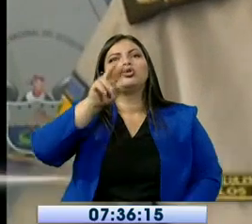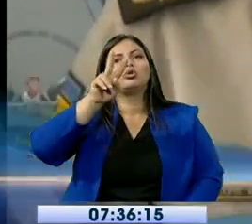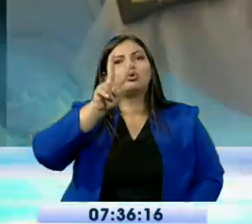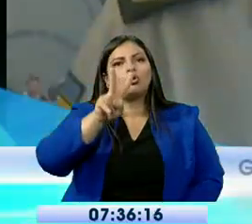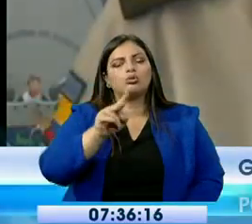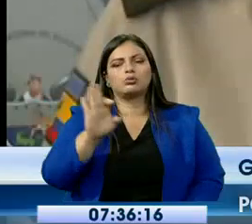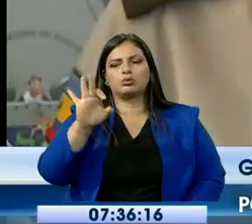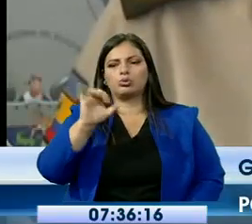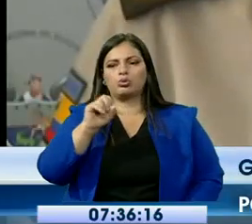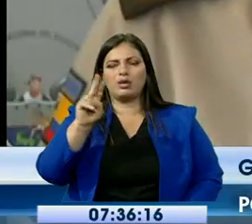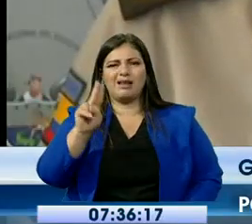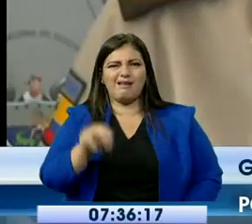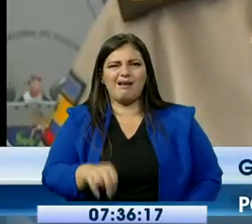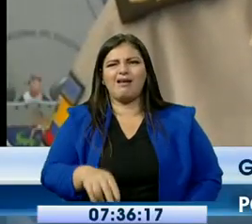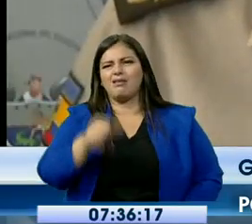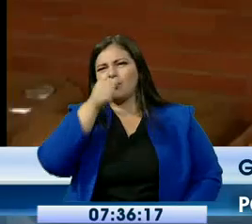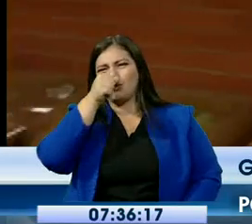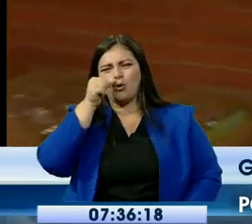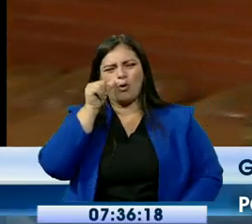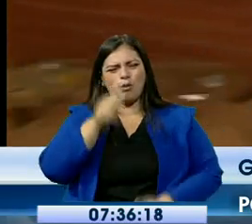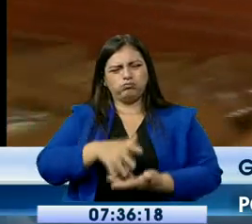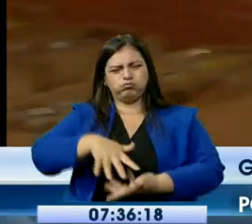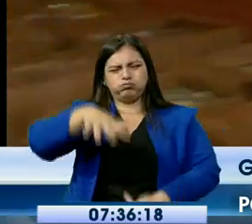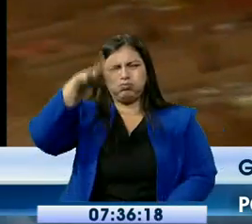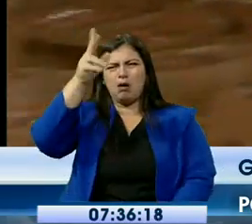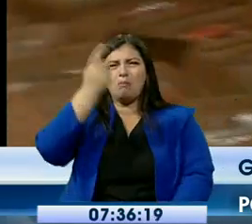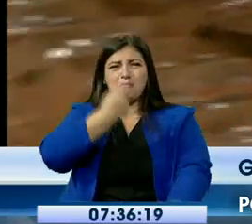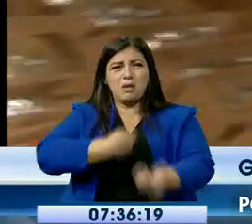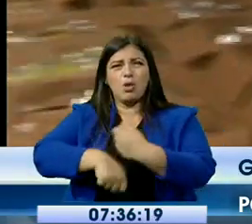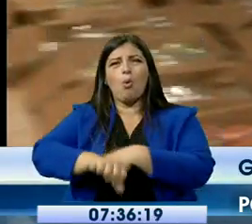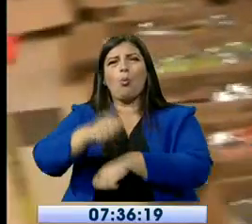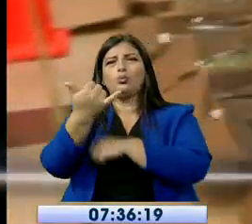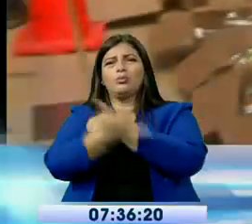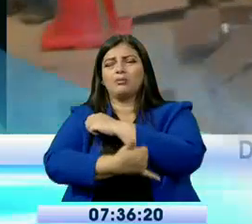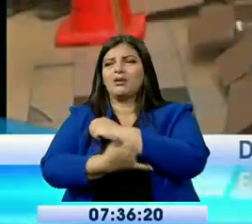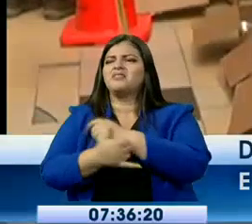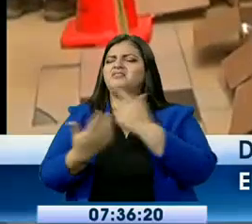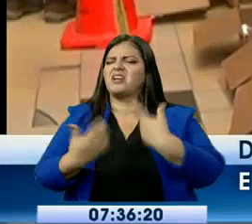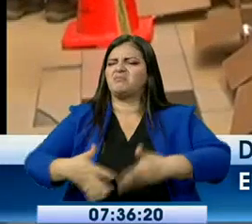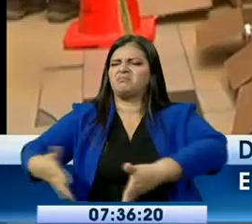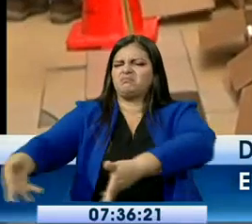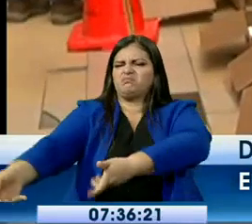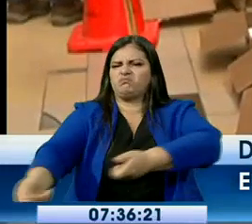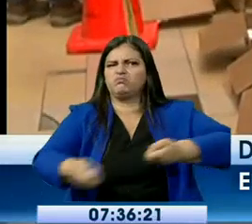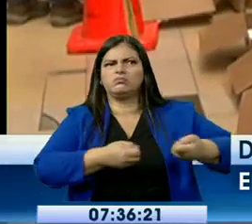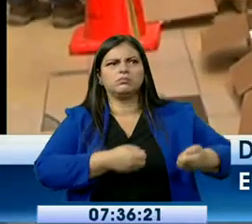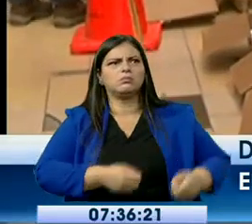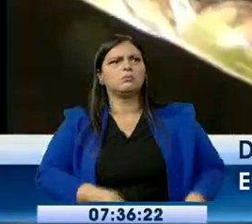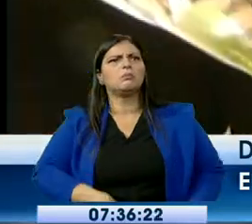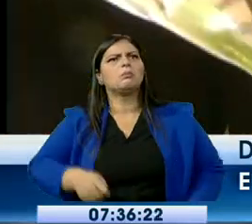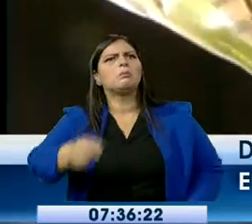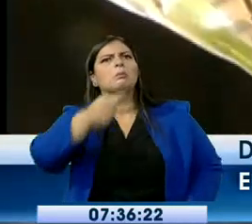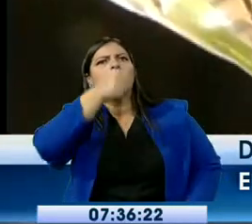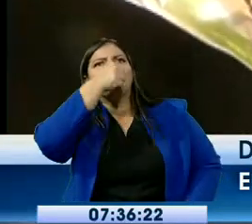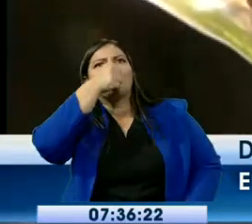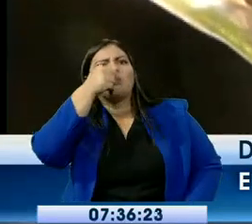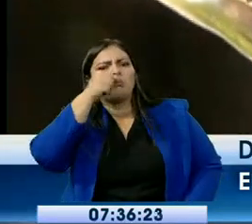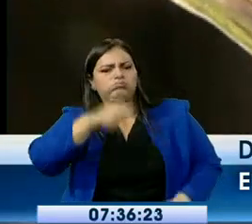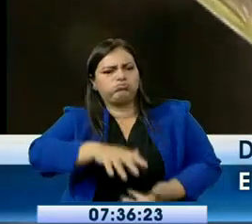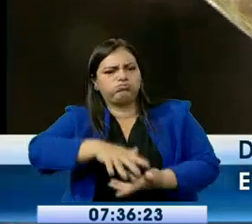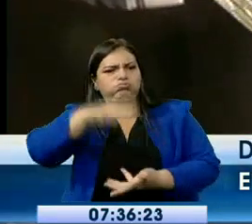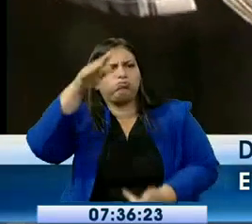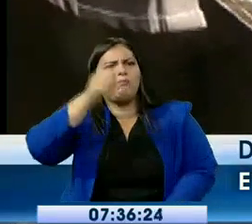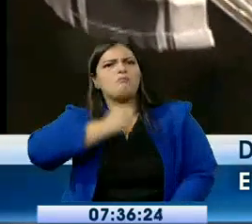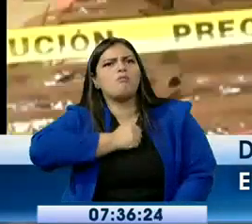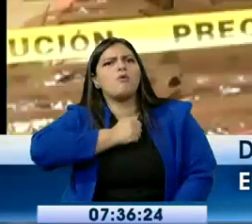el tráfico internacional. Se abrió una investigación para profundizar quiénes estarían detrás de esta red que opera en